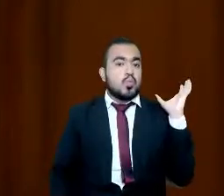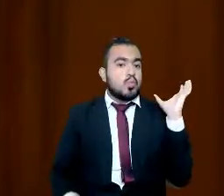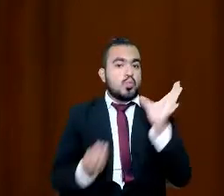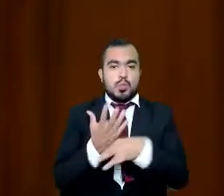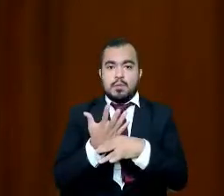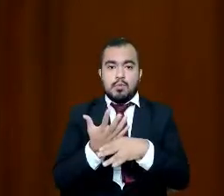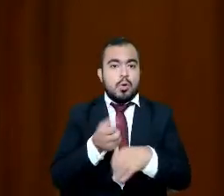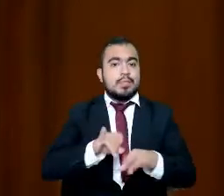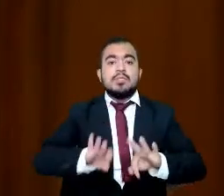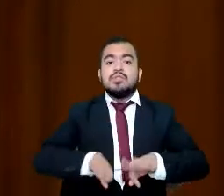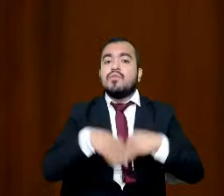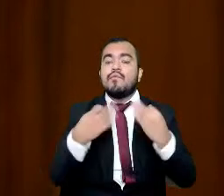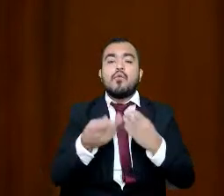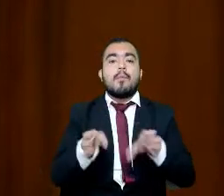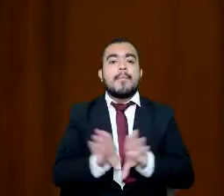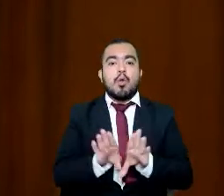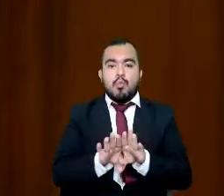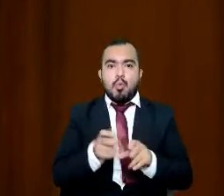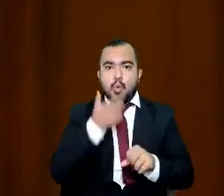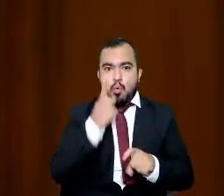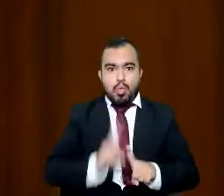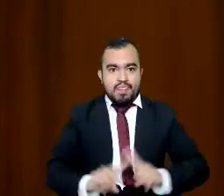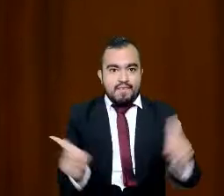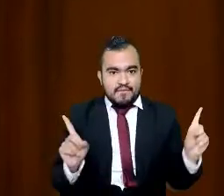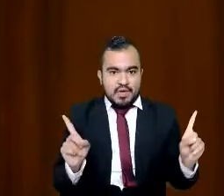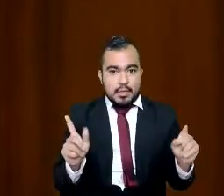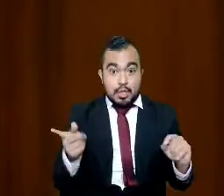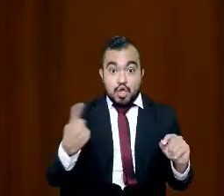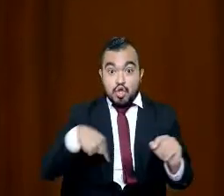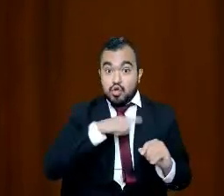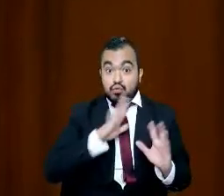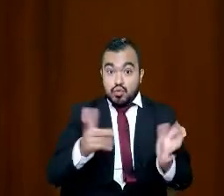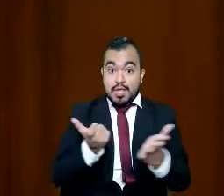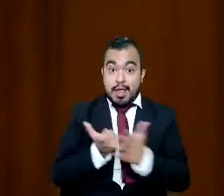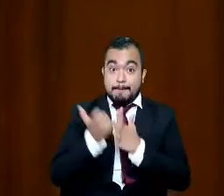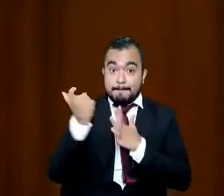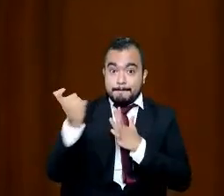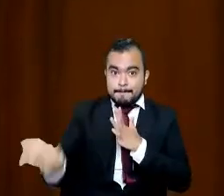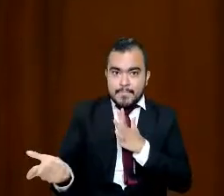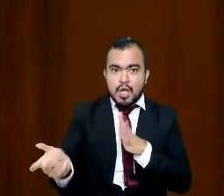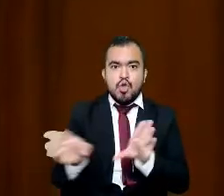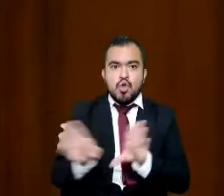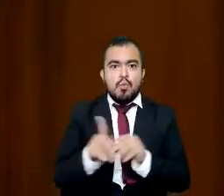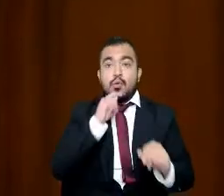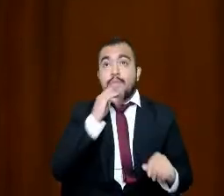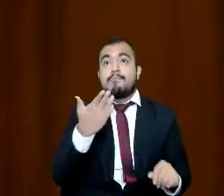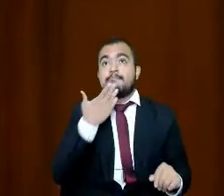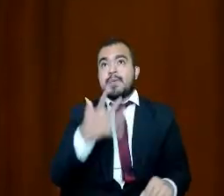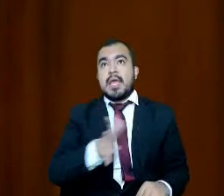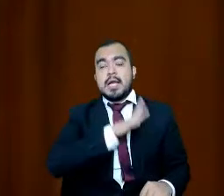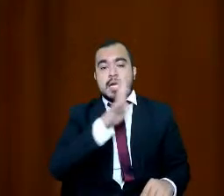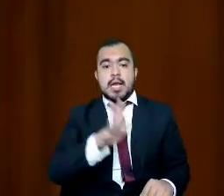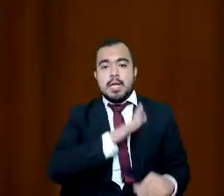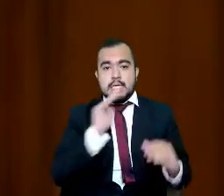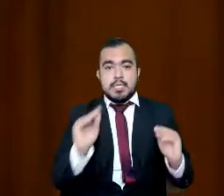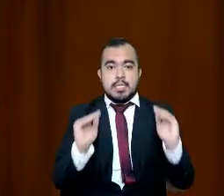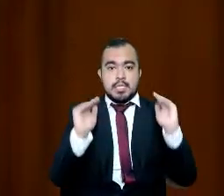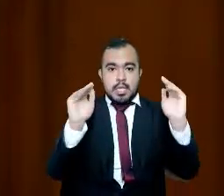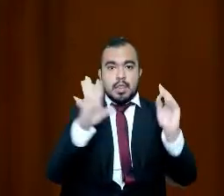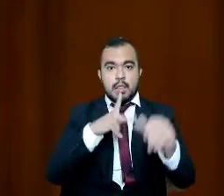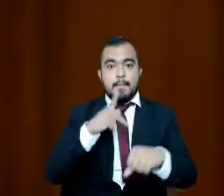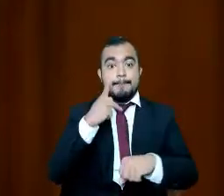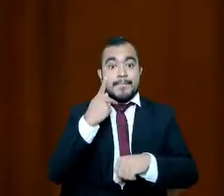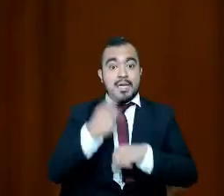forma de hacer las cosas de manera distinta. Lo que estamos pagando son estándares de calidad, donde el riesgo se transmite al